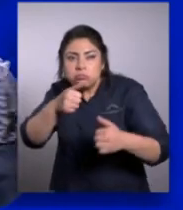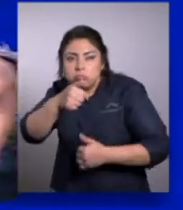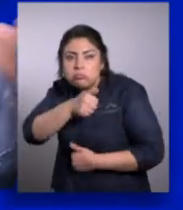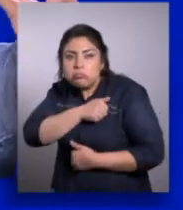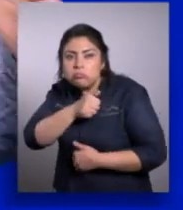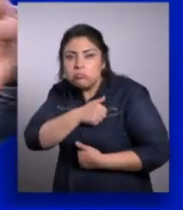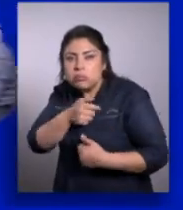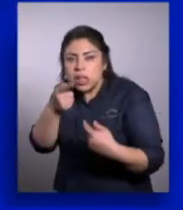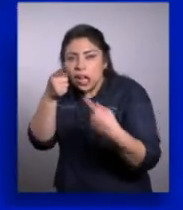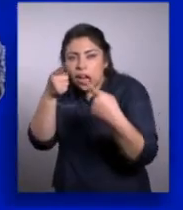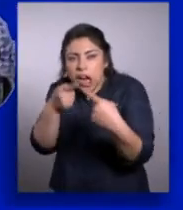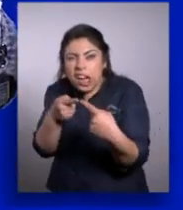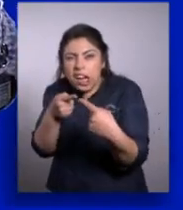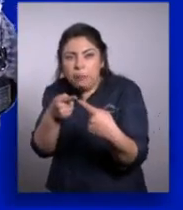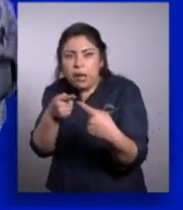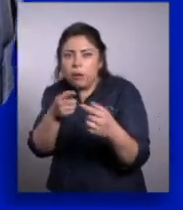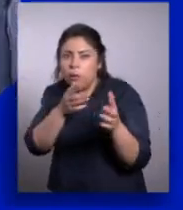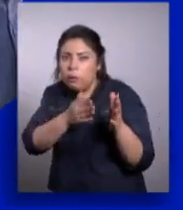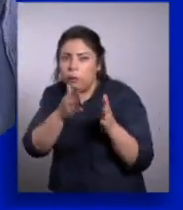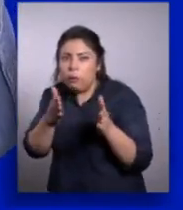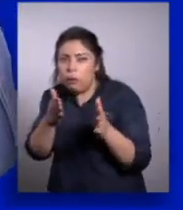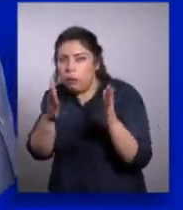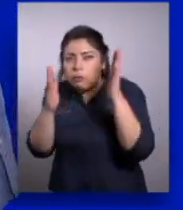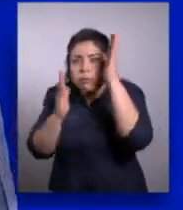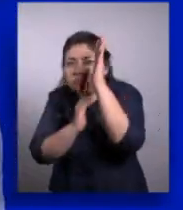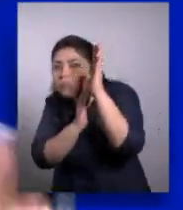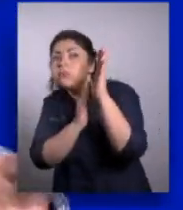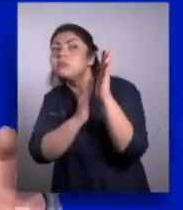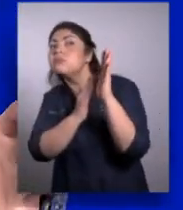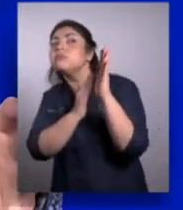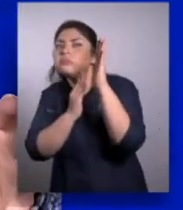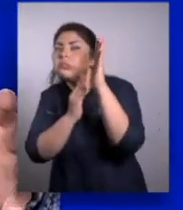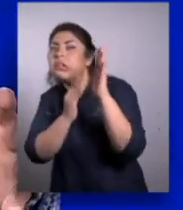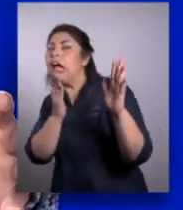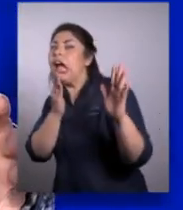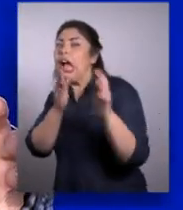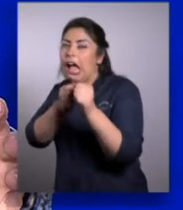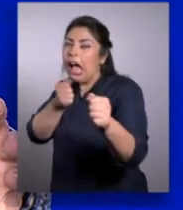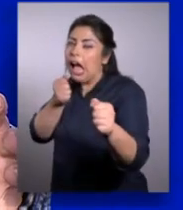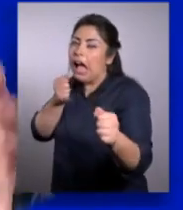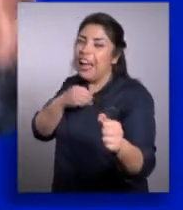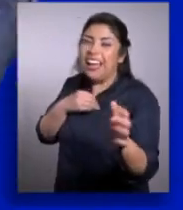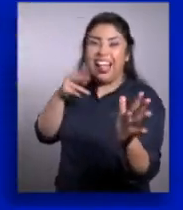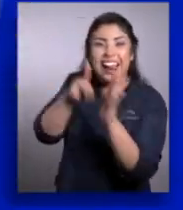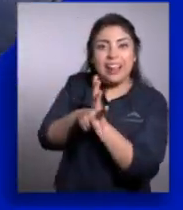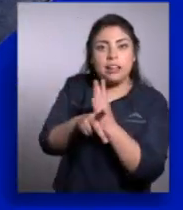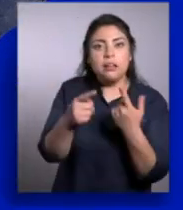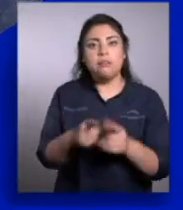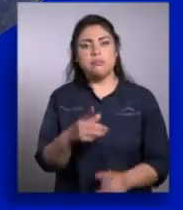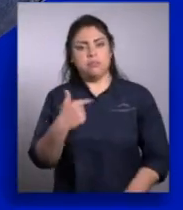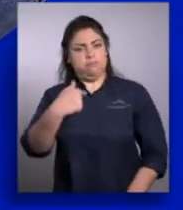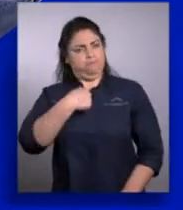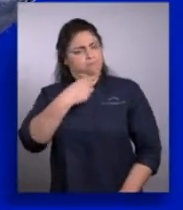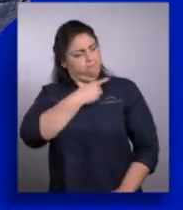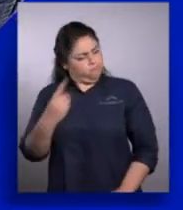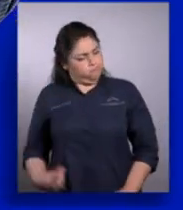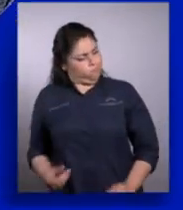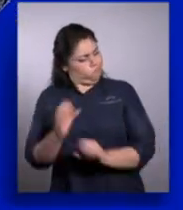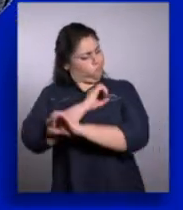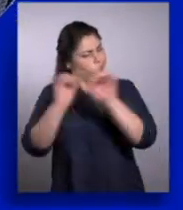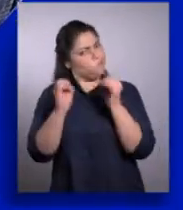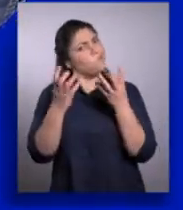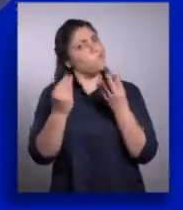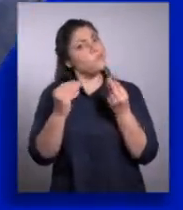maligno el enemigo tiene un plan para acabar conmigo pero no temeré mal alguno porque tú estarás